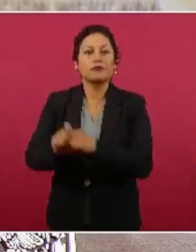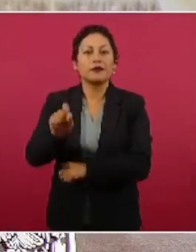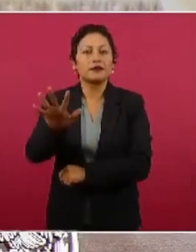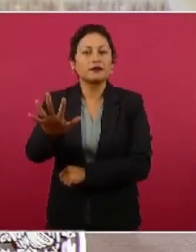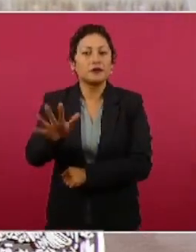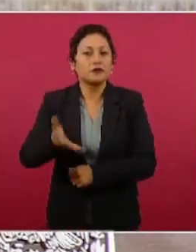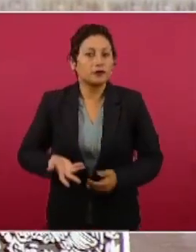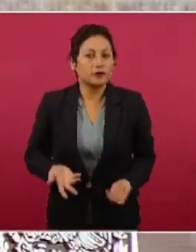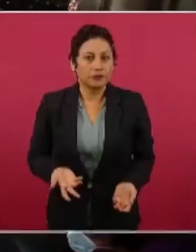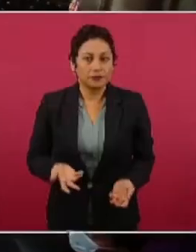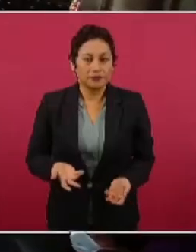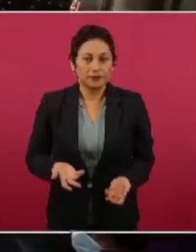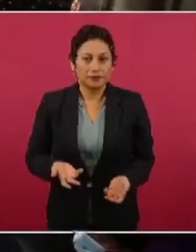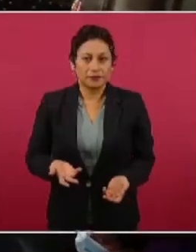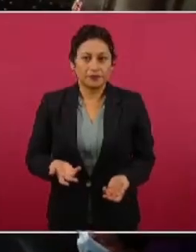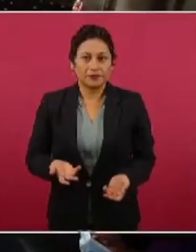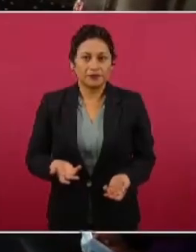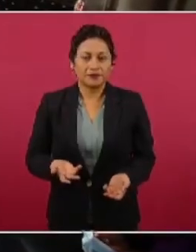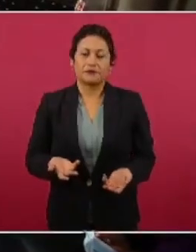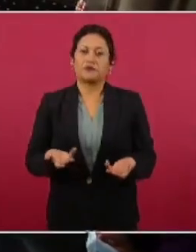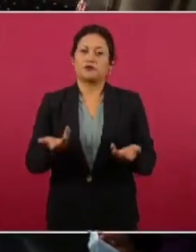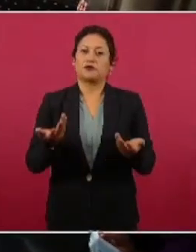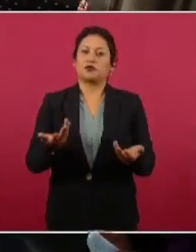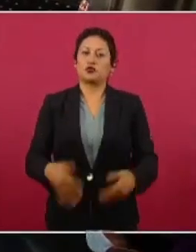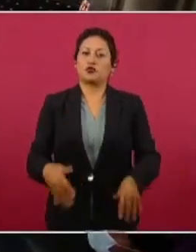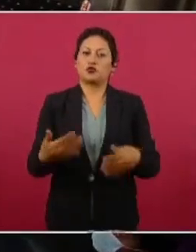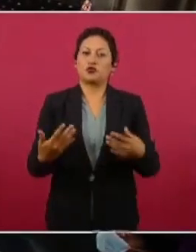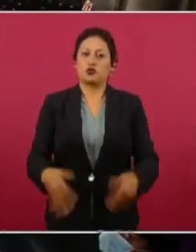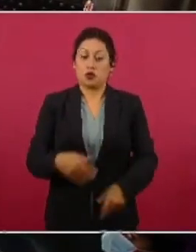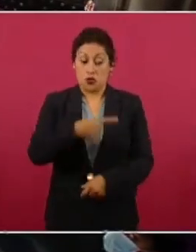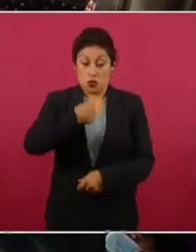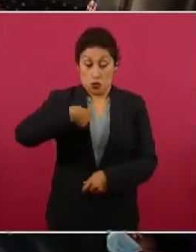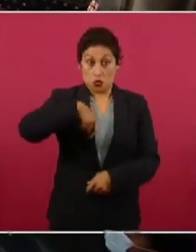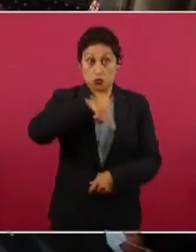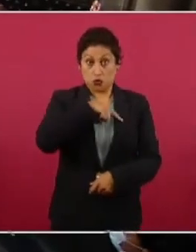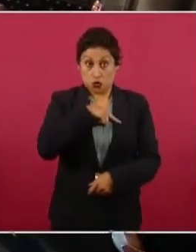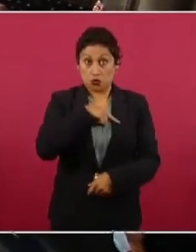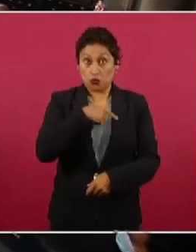O sea, todo nuestro sexenio